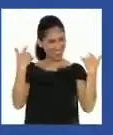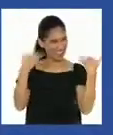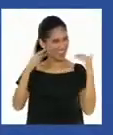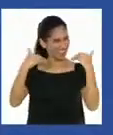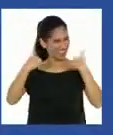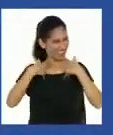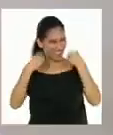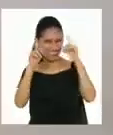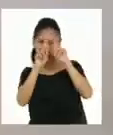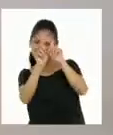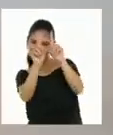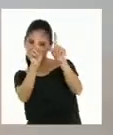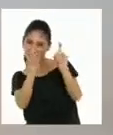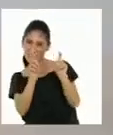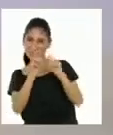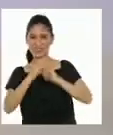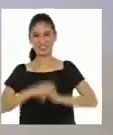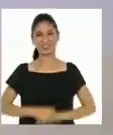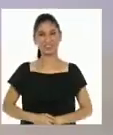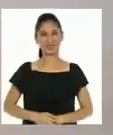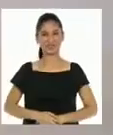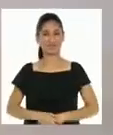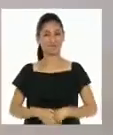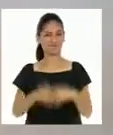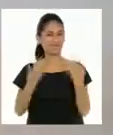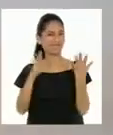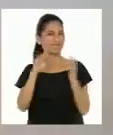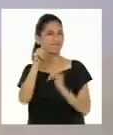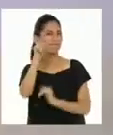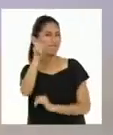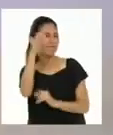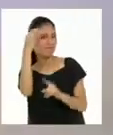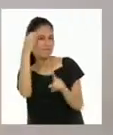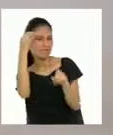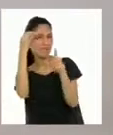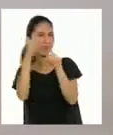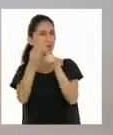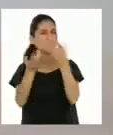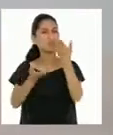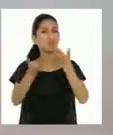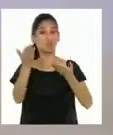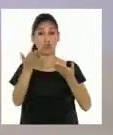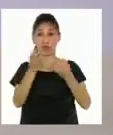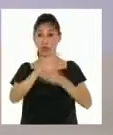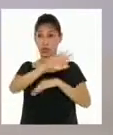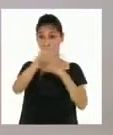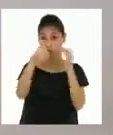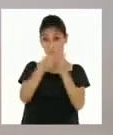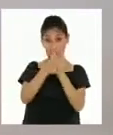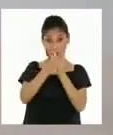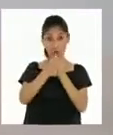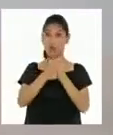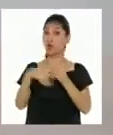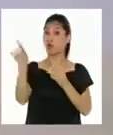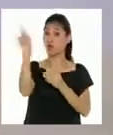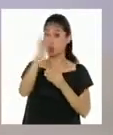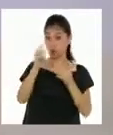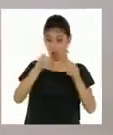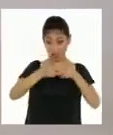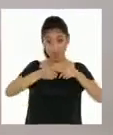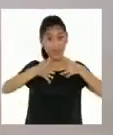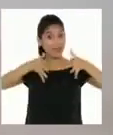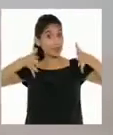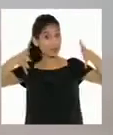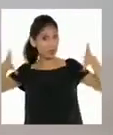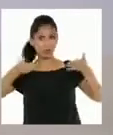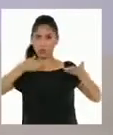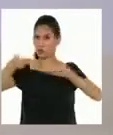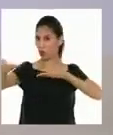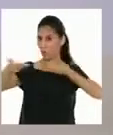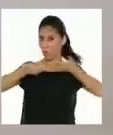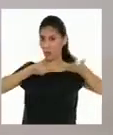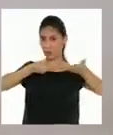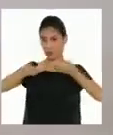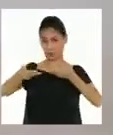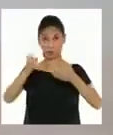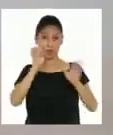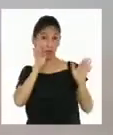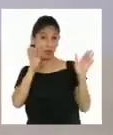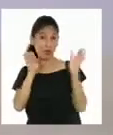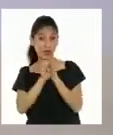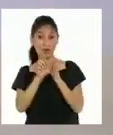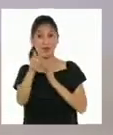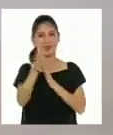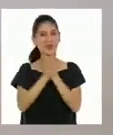¿Qué opinas sobre el uso de los espacios compartidos? ¿Qué prefieres? ¿Un rincón de juegos o